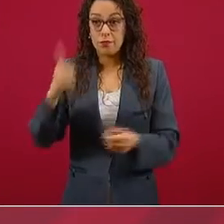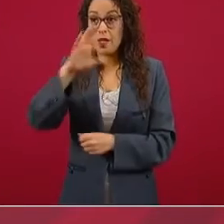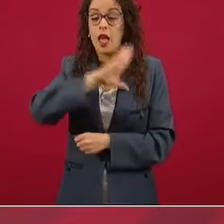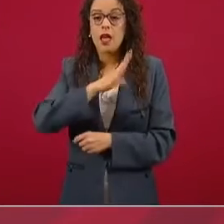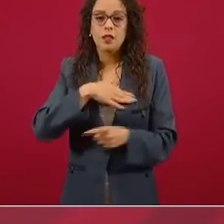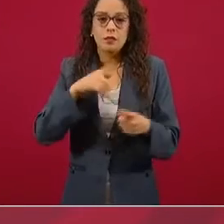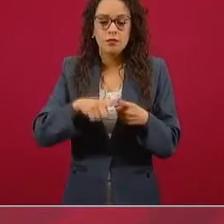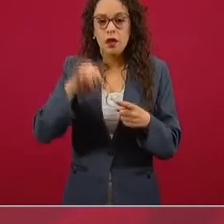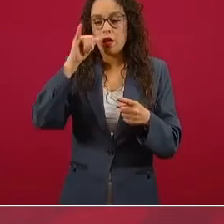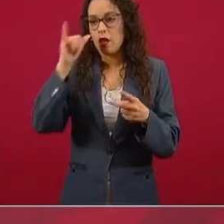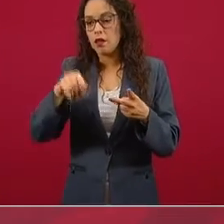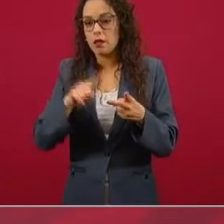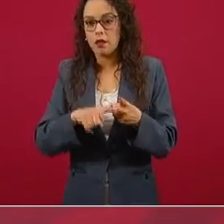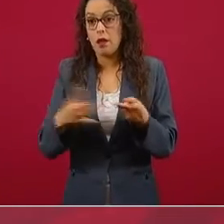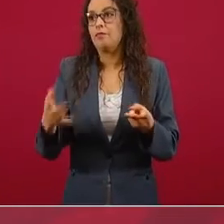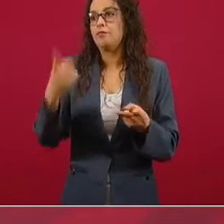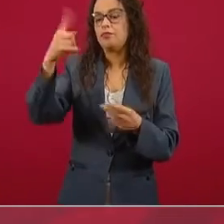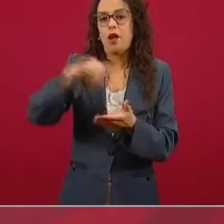York.